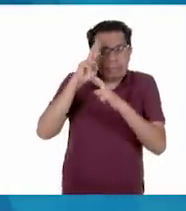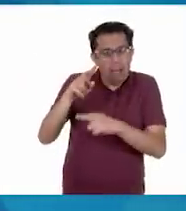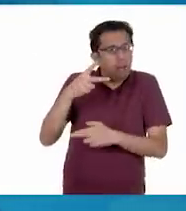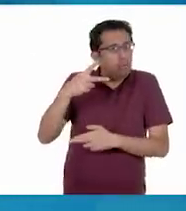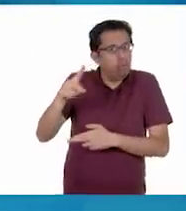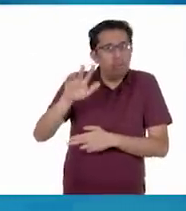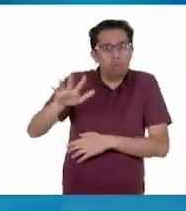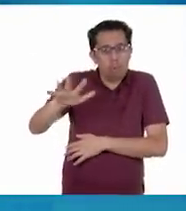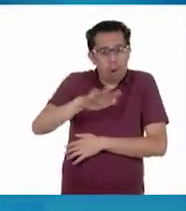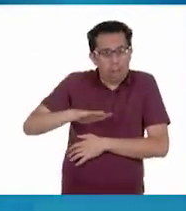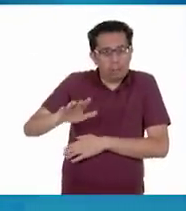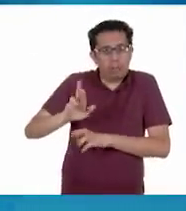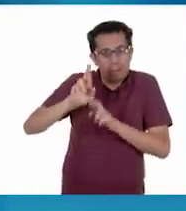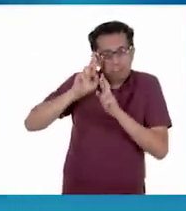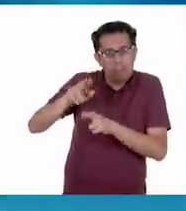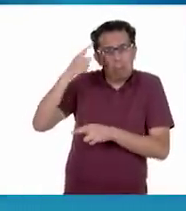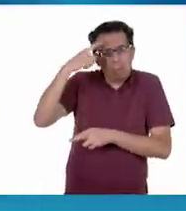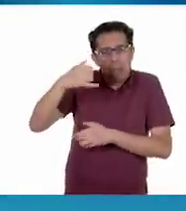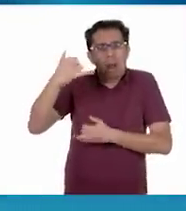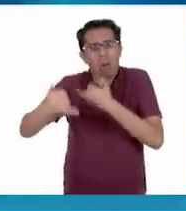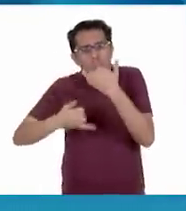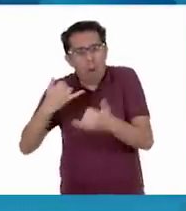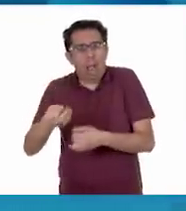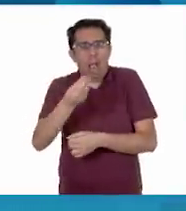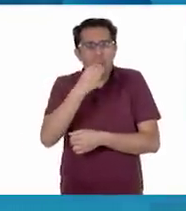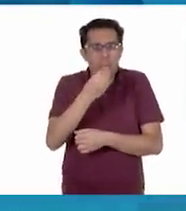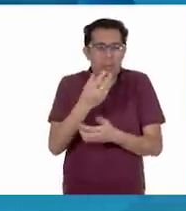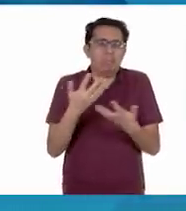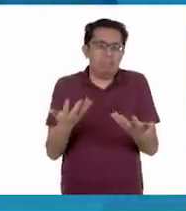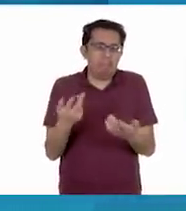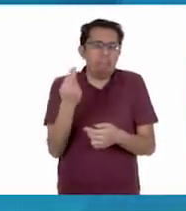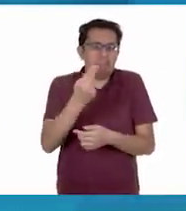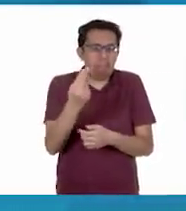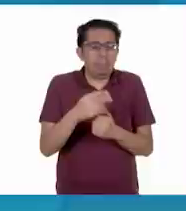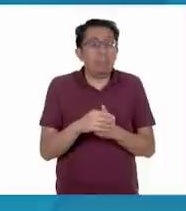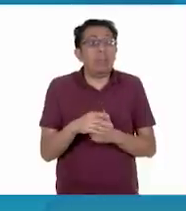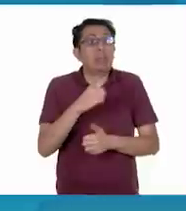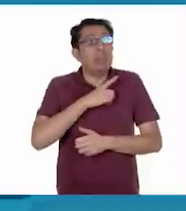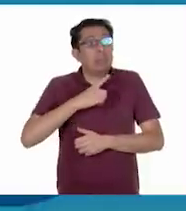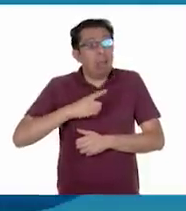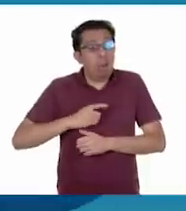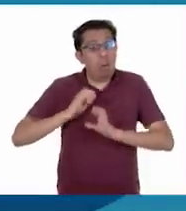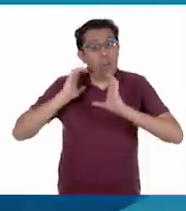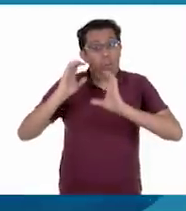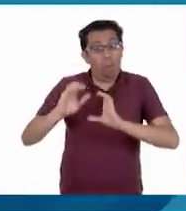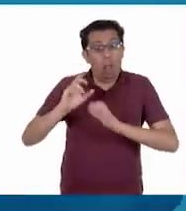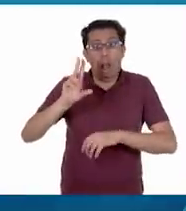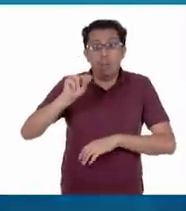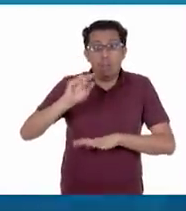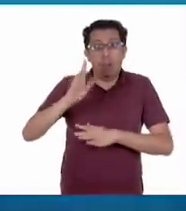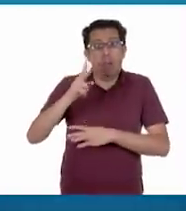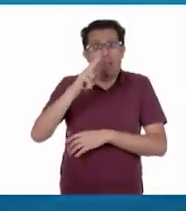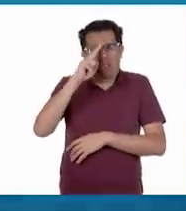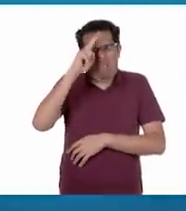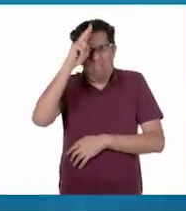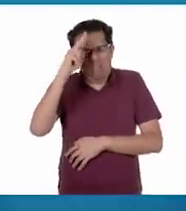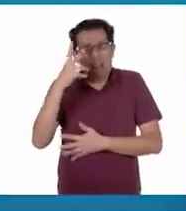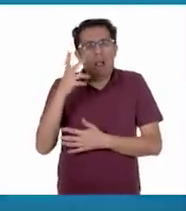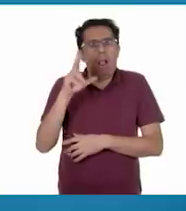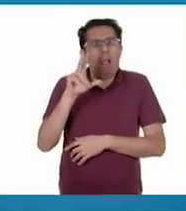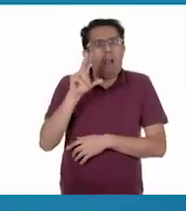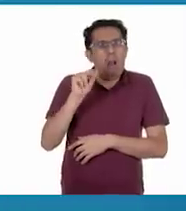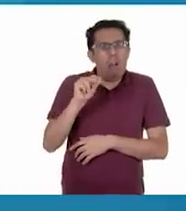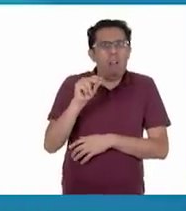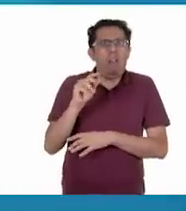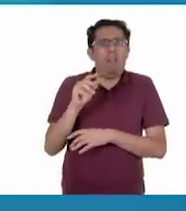poder comer, para poder jugar incluso él solo. Así que tenemos que ser muy precavidos en no ser agresivos con él o no ser